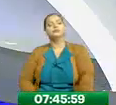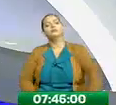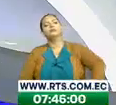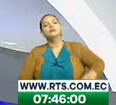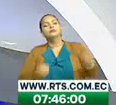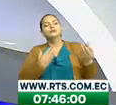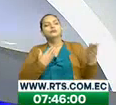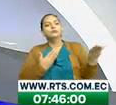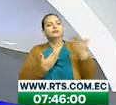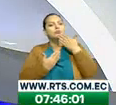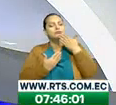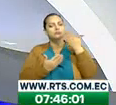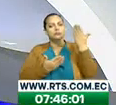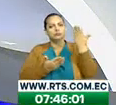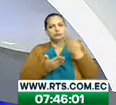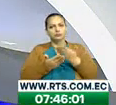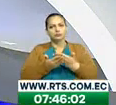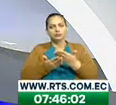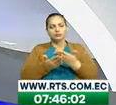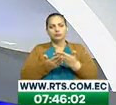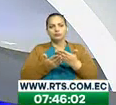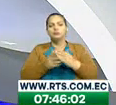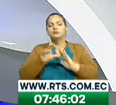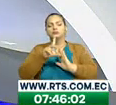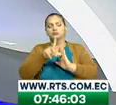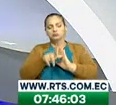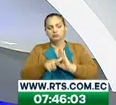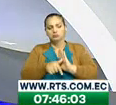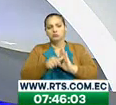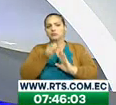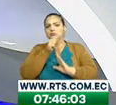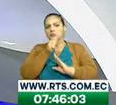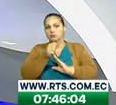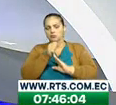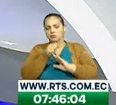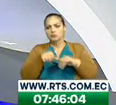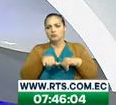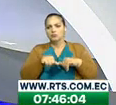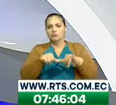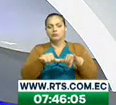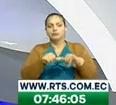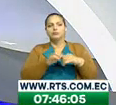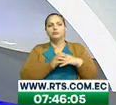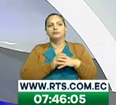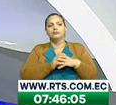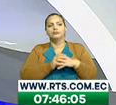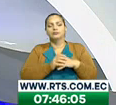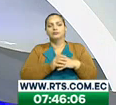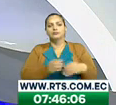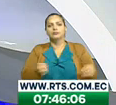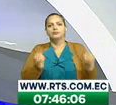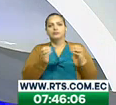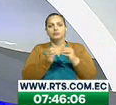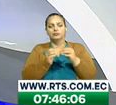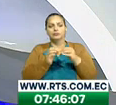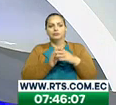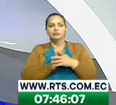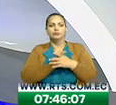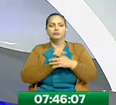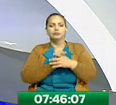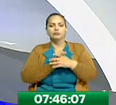por tu reporte a esta hora de la mañana. Si la situación lo amerita, volveremos a enlazarnos contigo. ¿Con qué seguimos ahora, José Luis? Muy bien, con